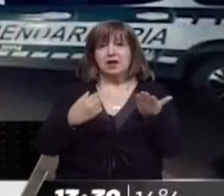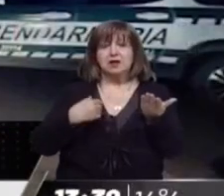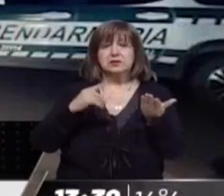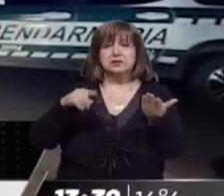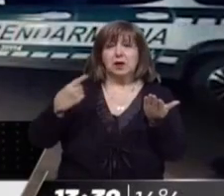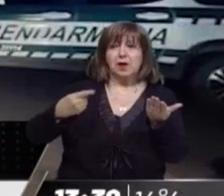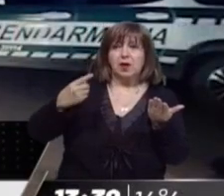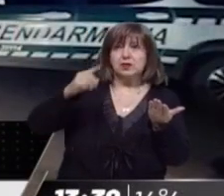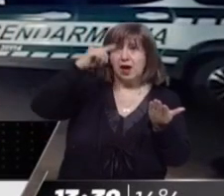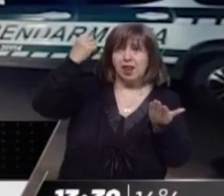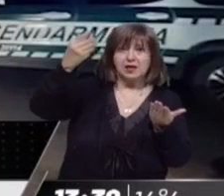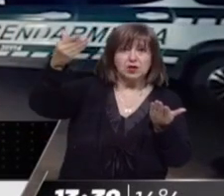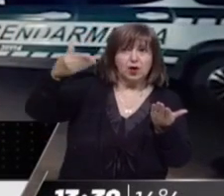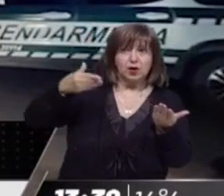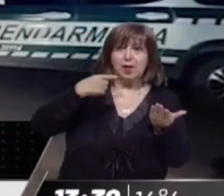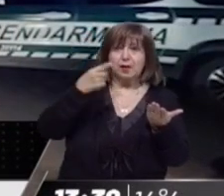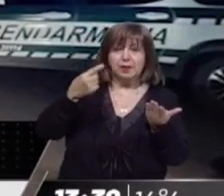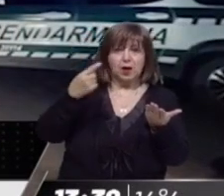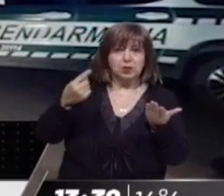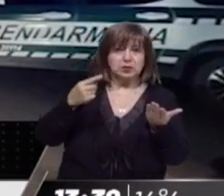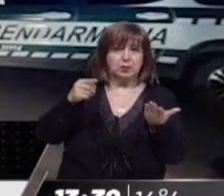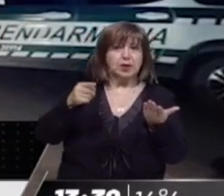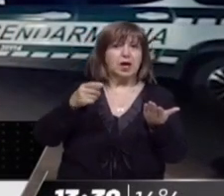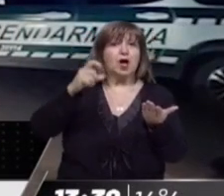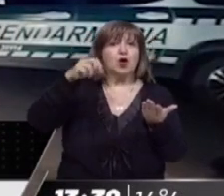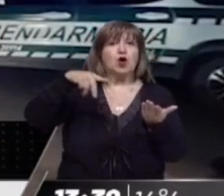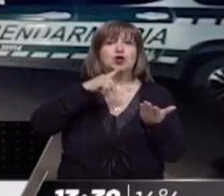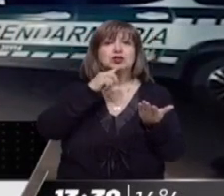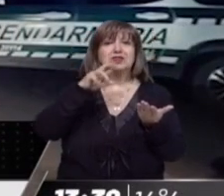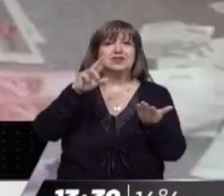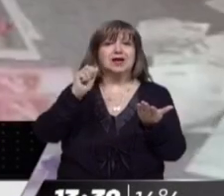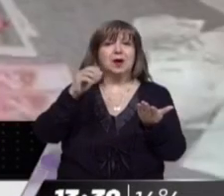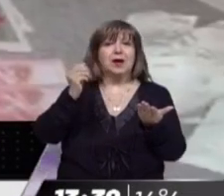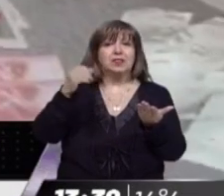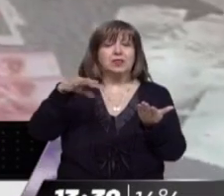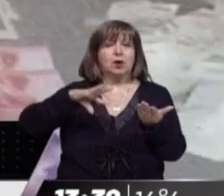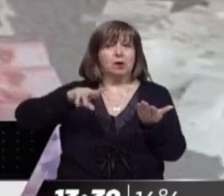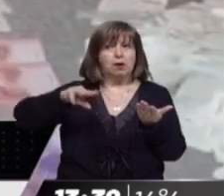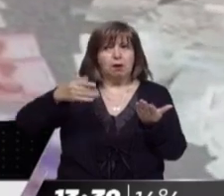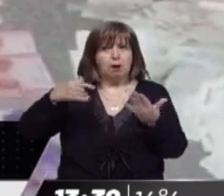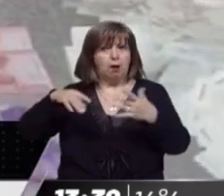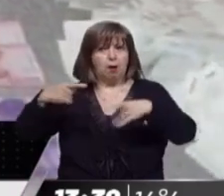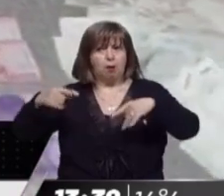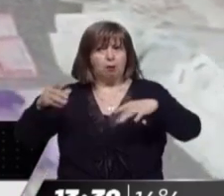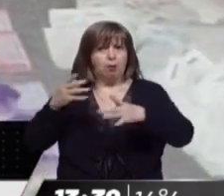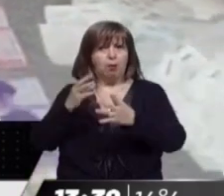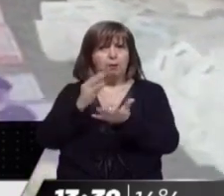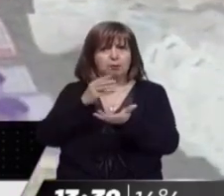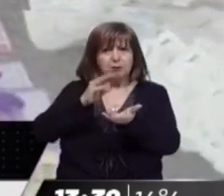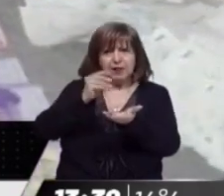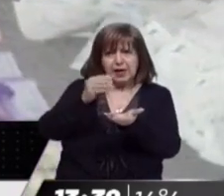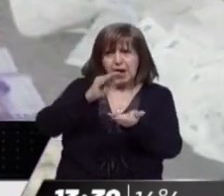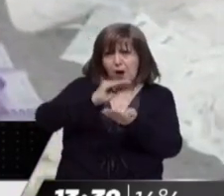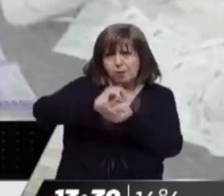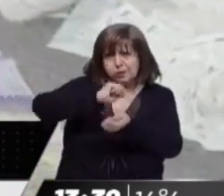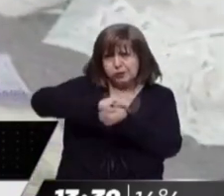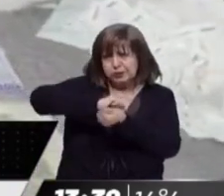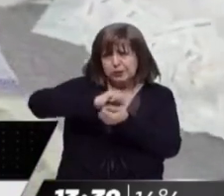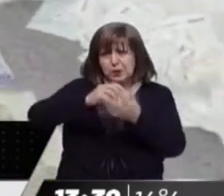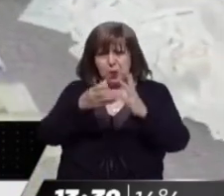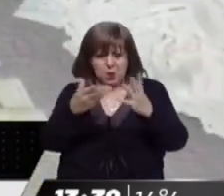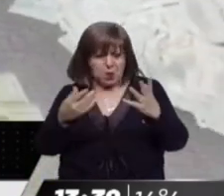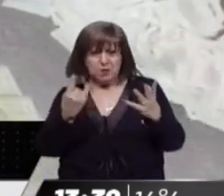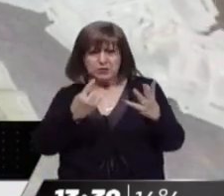para dar a conocer la novedad por el momento. Aún no hay declaraciones sobre quién está atendiendo. Sabemos que el juzgado federal penal número 1 y